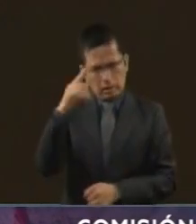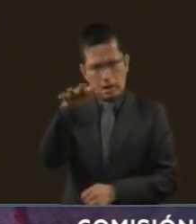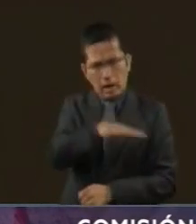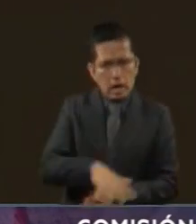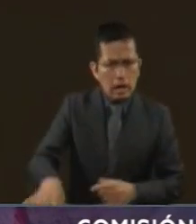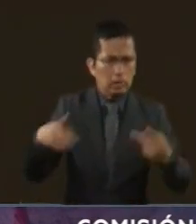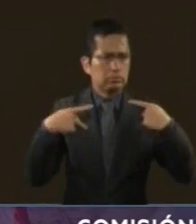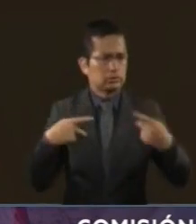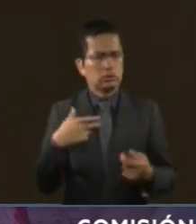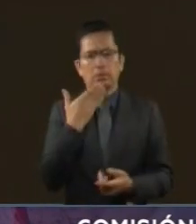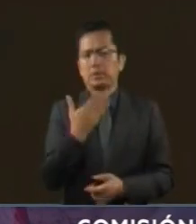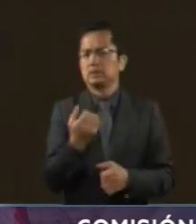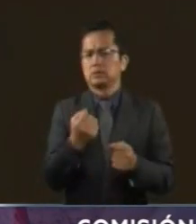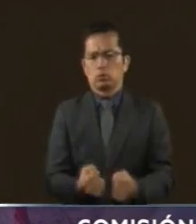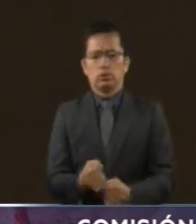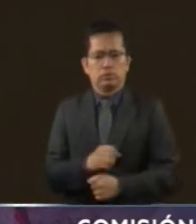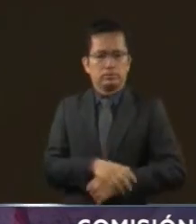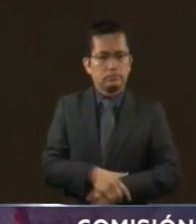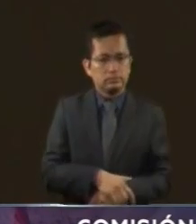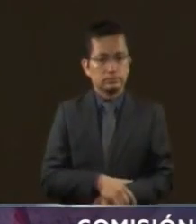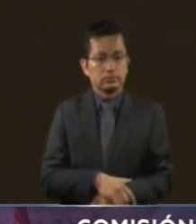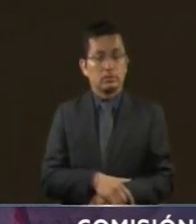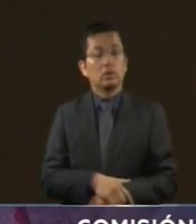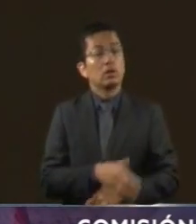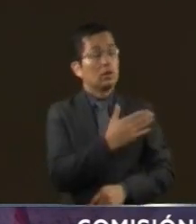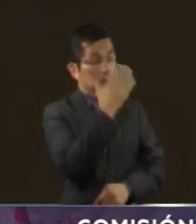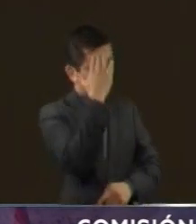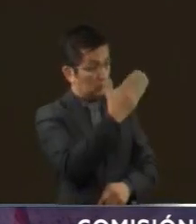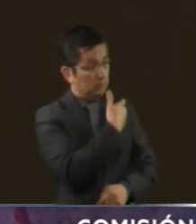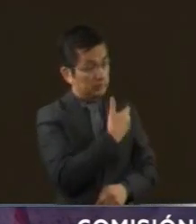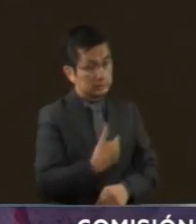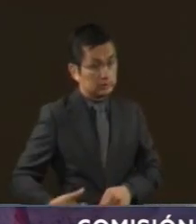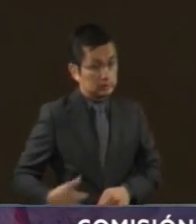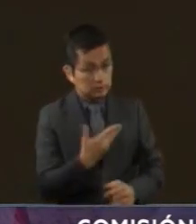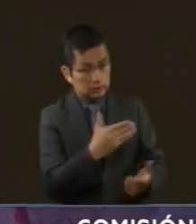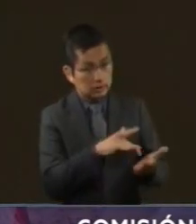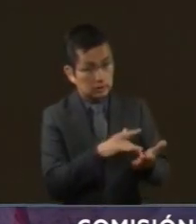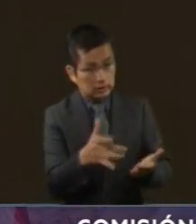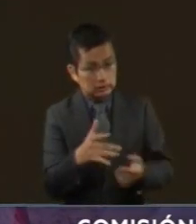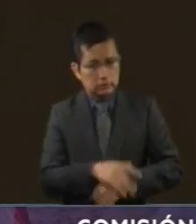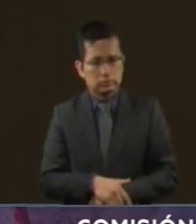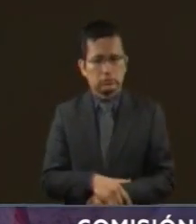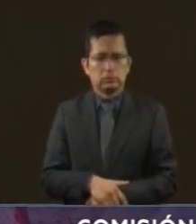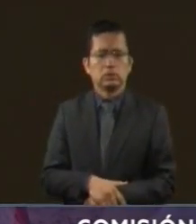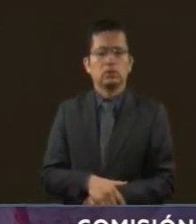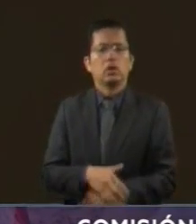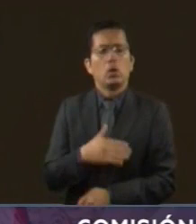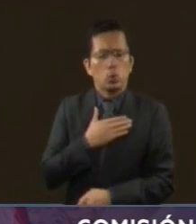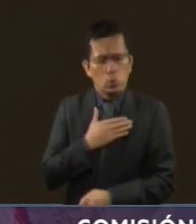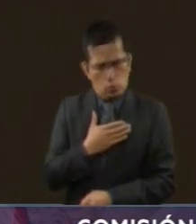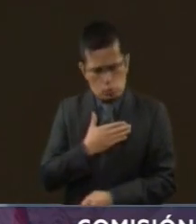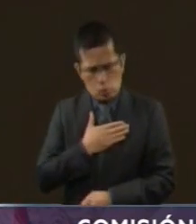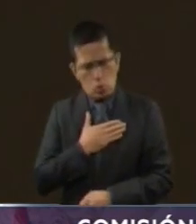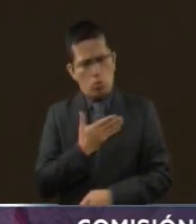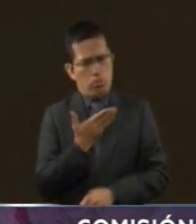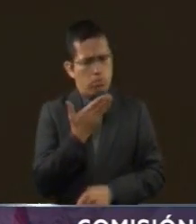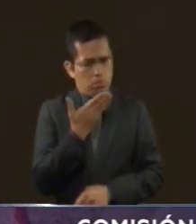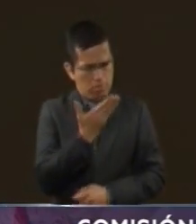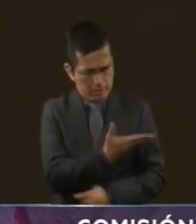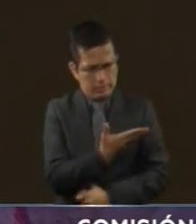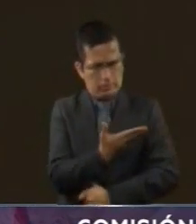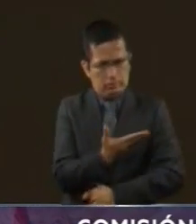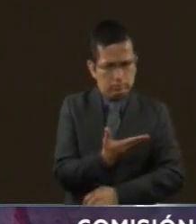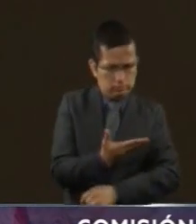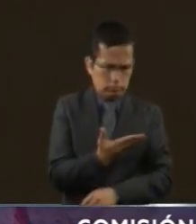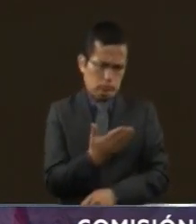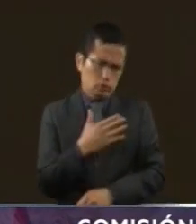nación. Muchas gracias, señor presidente. Pido su autorización, ya que